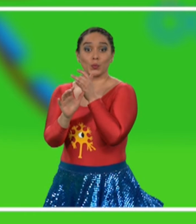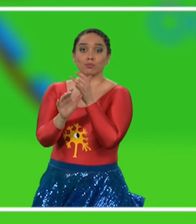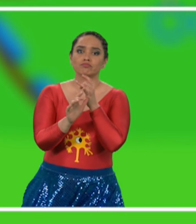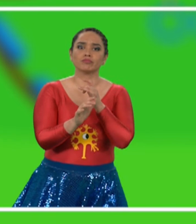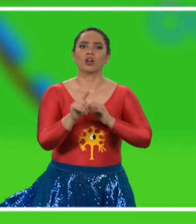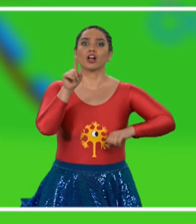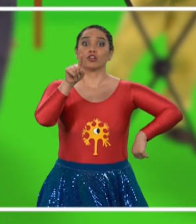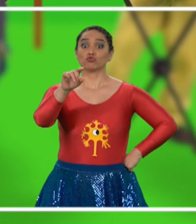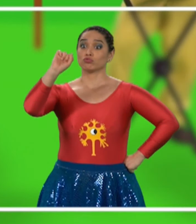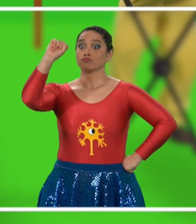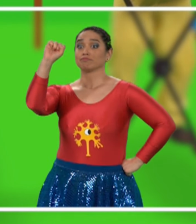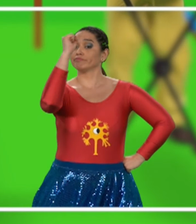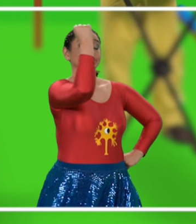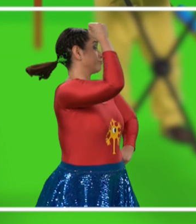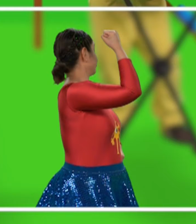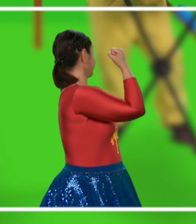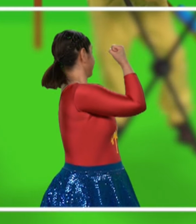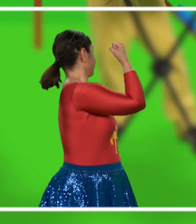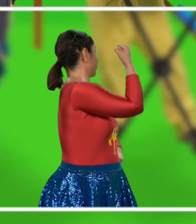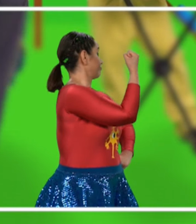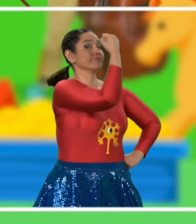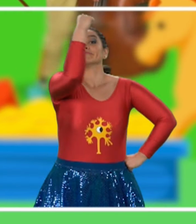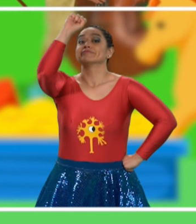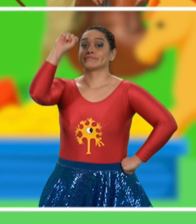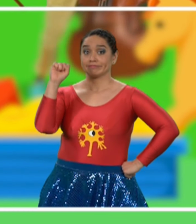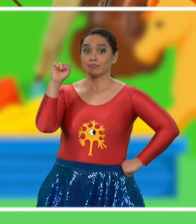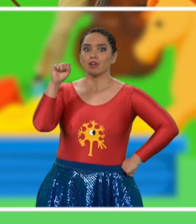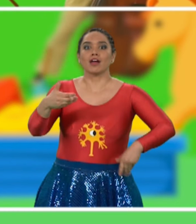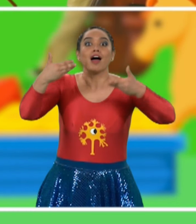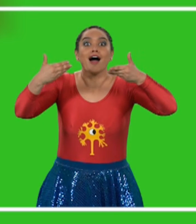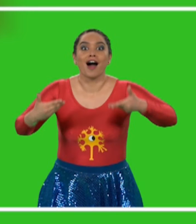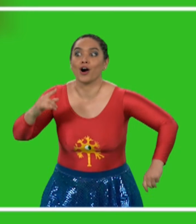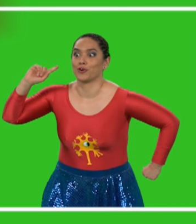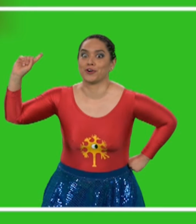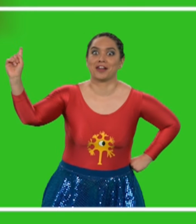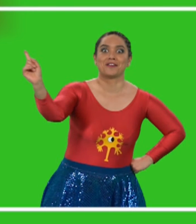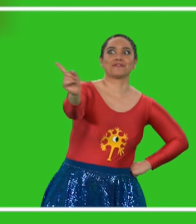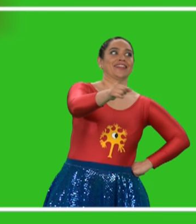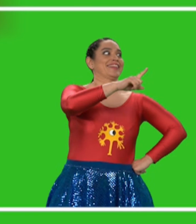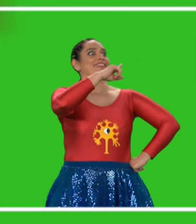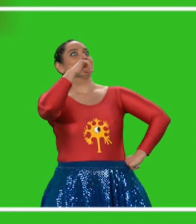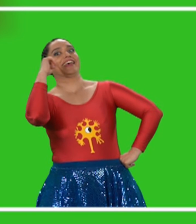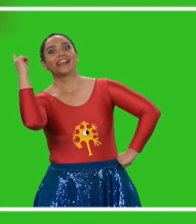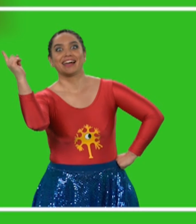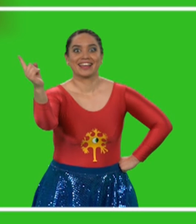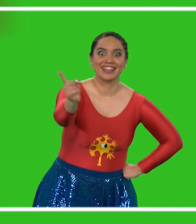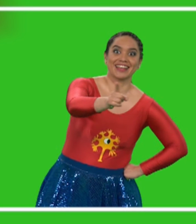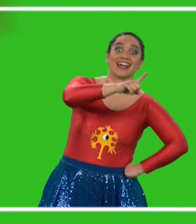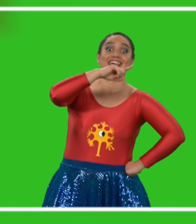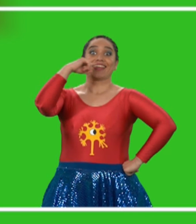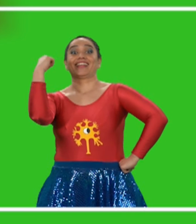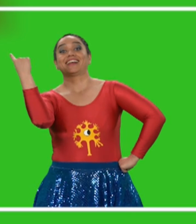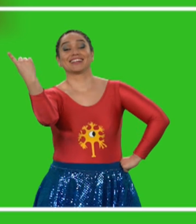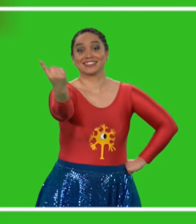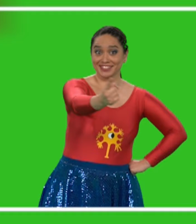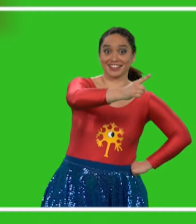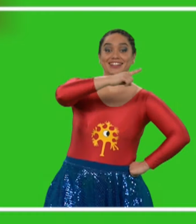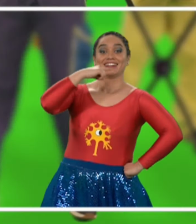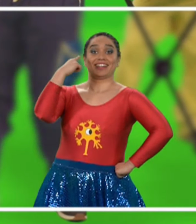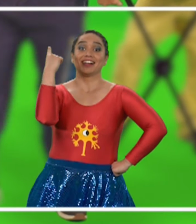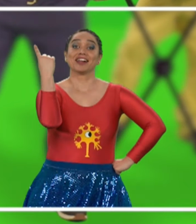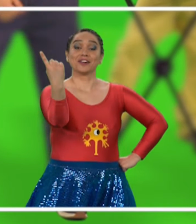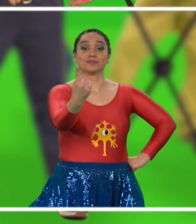Te das la media vuelta y vuelve a tu lugar. Ahora vuelta entera, gira, gira